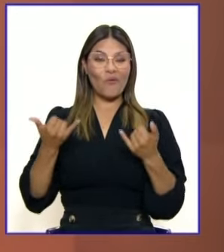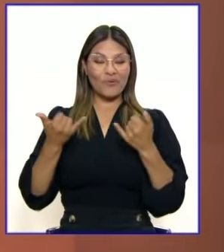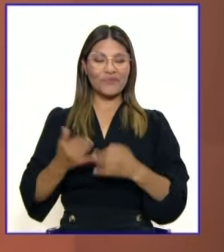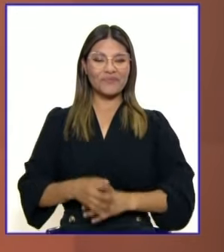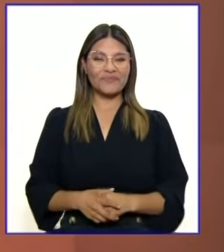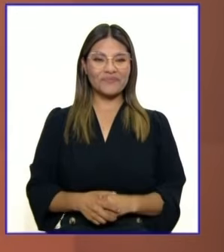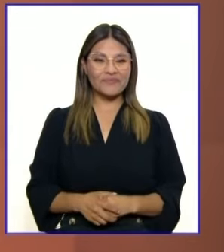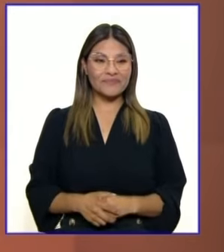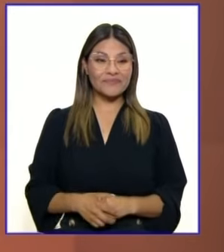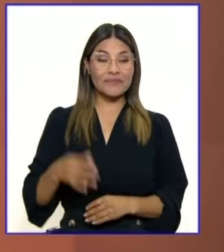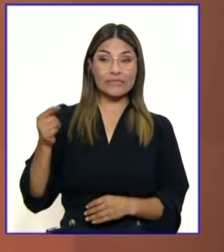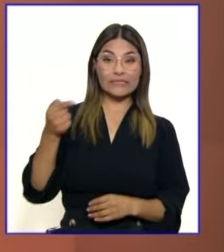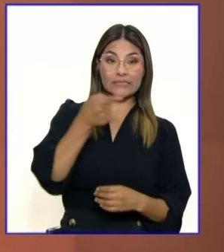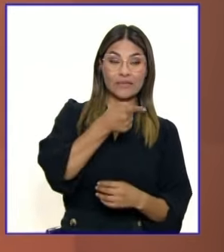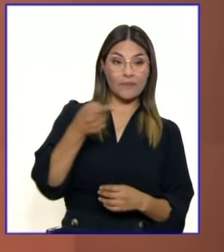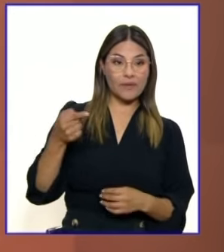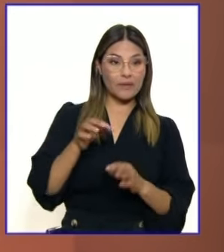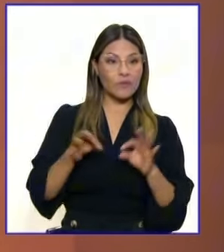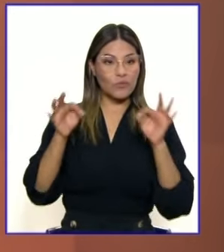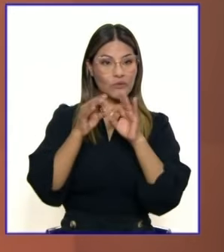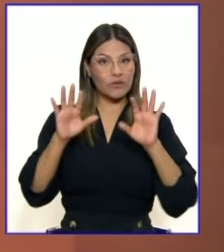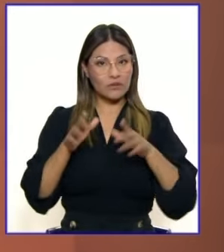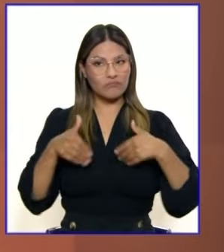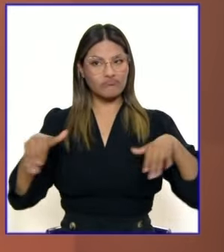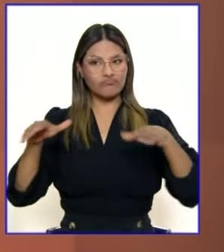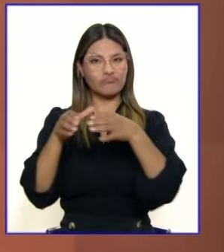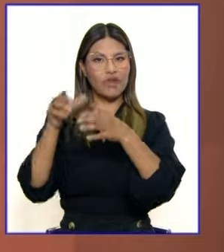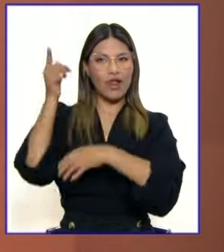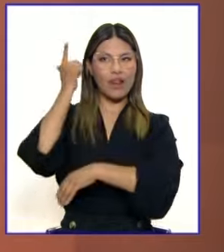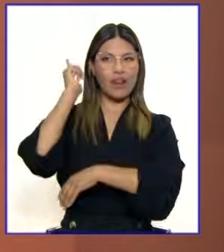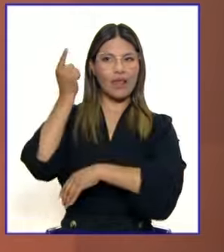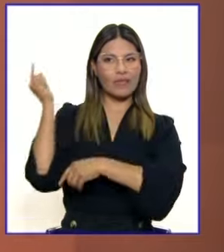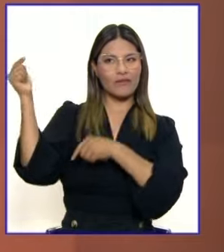hoy y esta semana de la Cumbre de Líderes. Adelante, Jorge, te escuchamos.